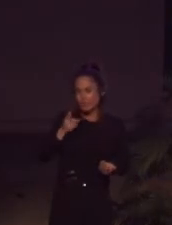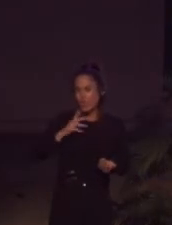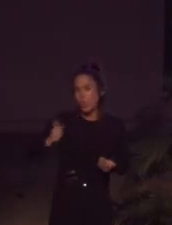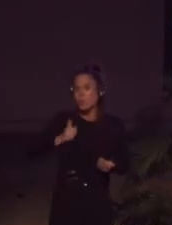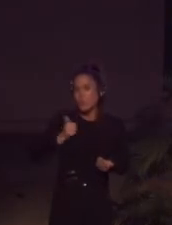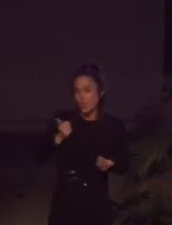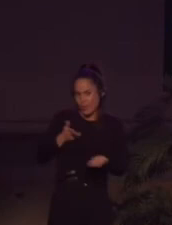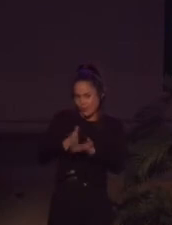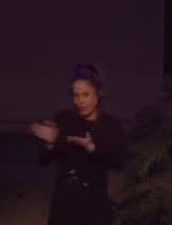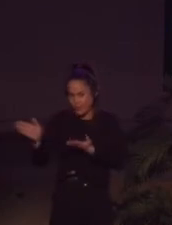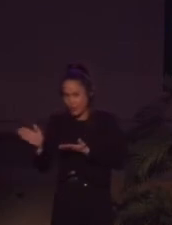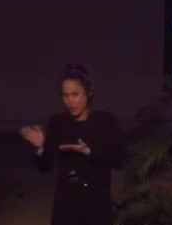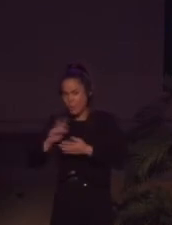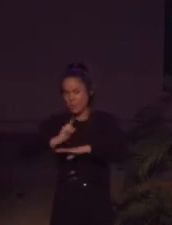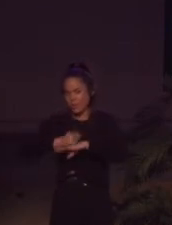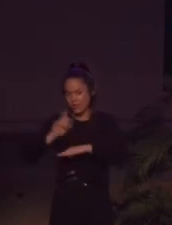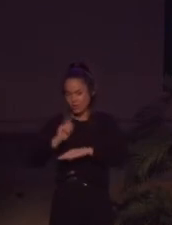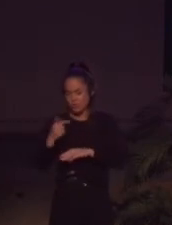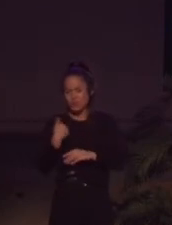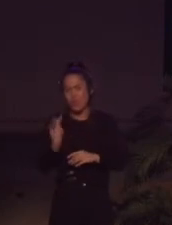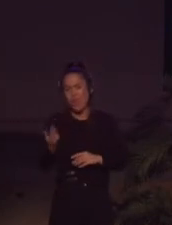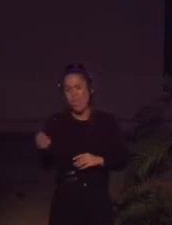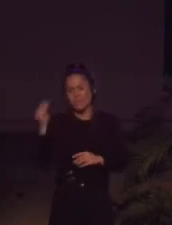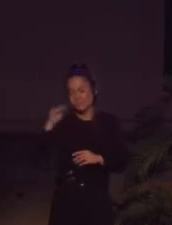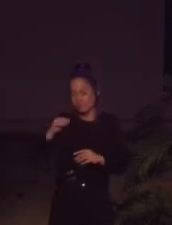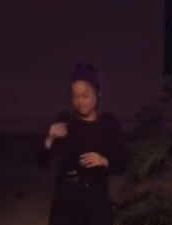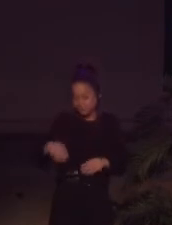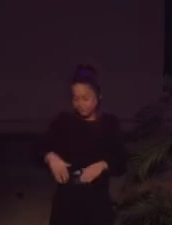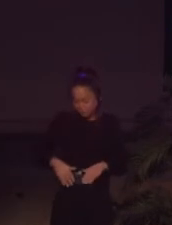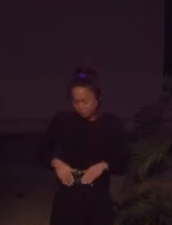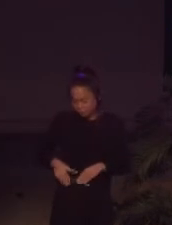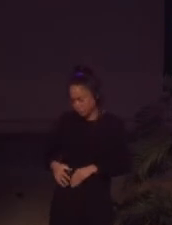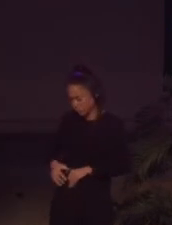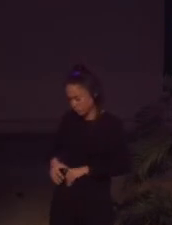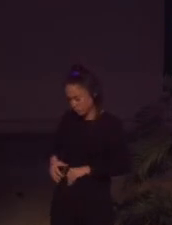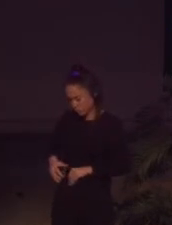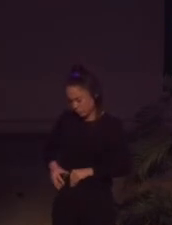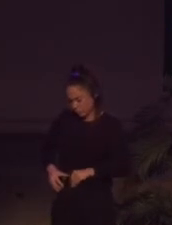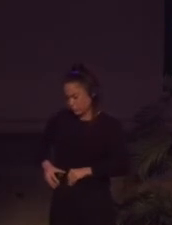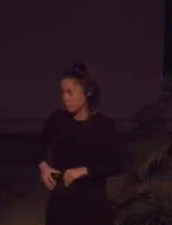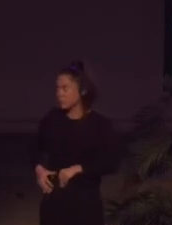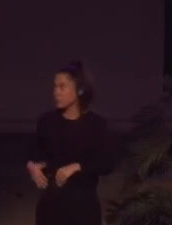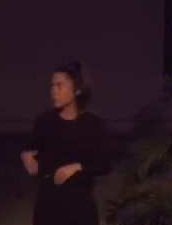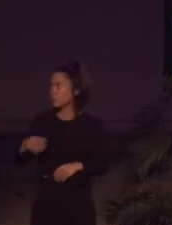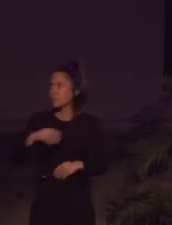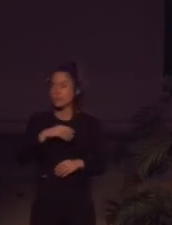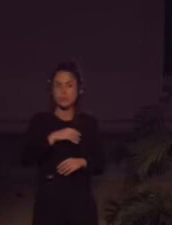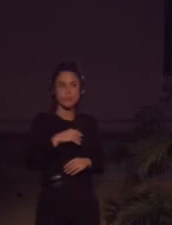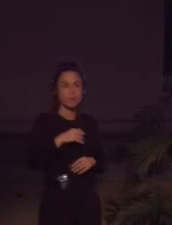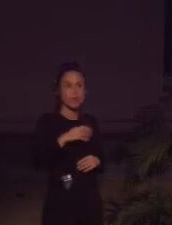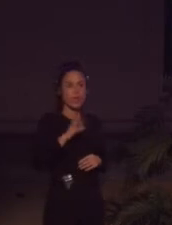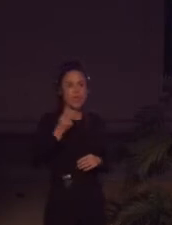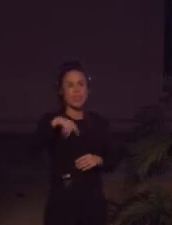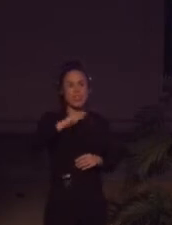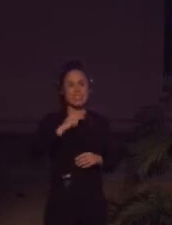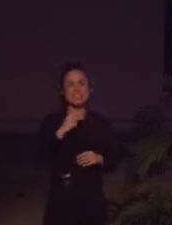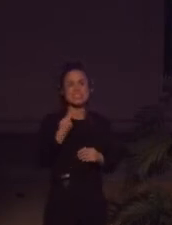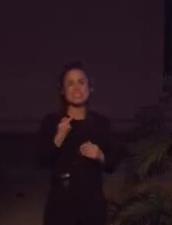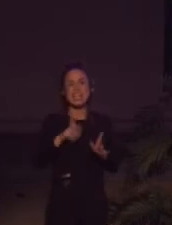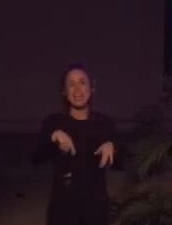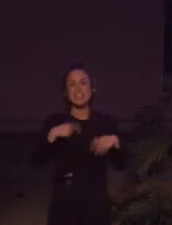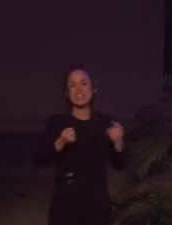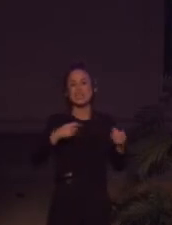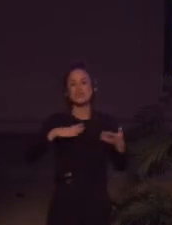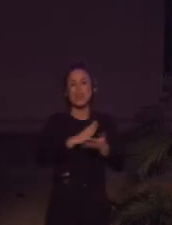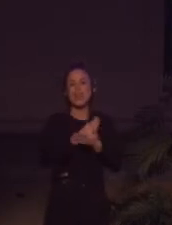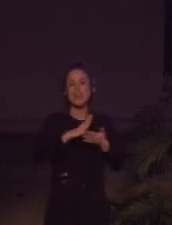Yo quería añadir a esto que, bueno, obviamente, como habéis hablado hasta ahora de desnaturalizar lo natural, ¿no? Sí. Que hay cosas